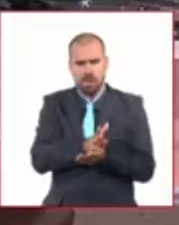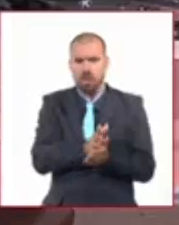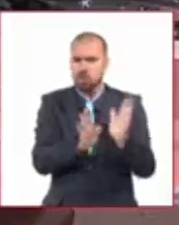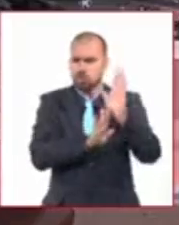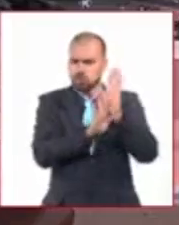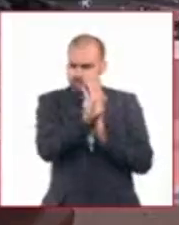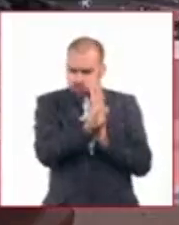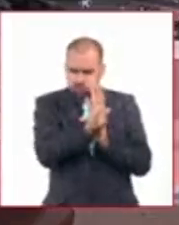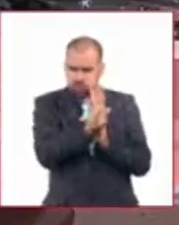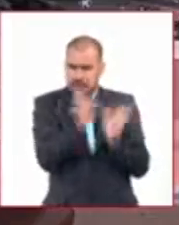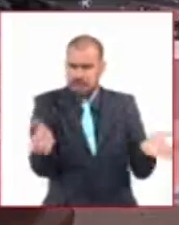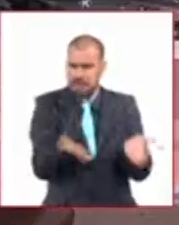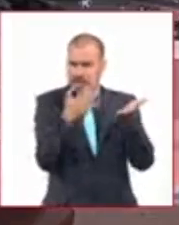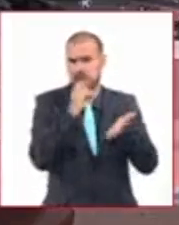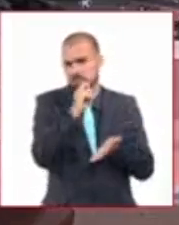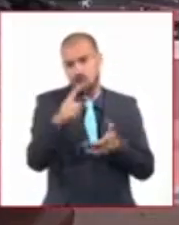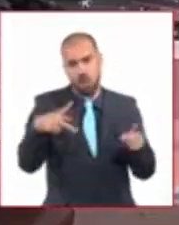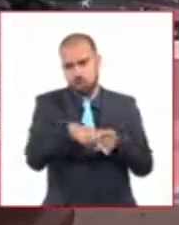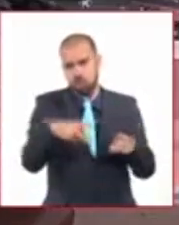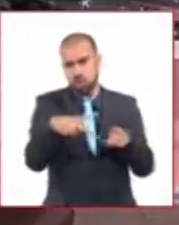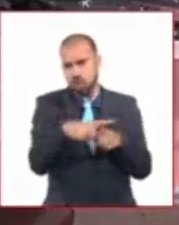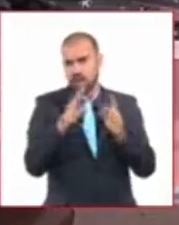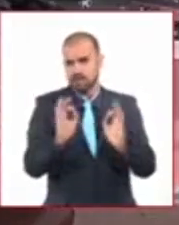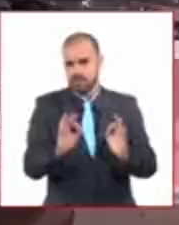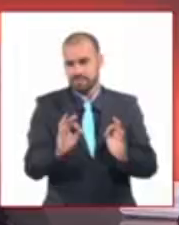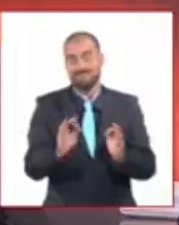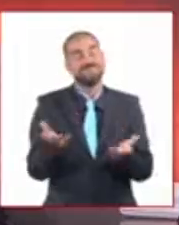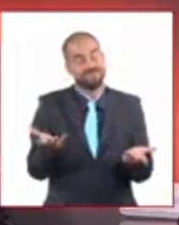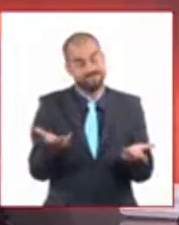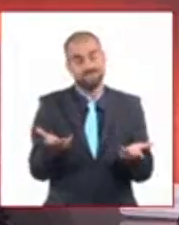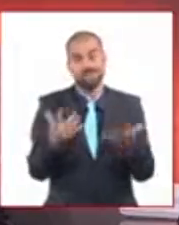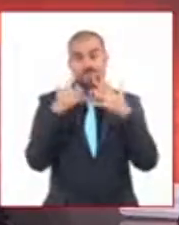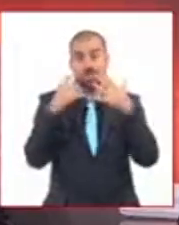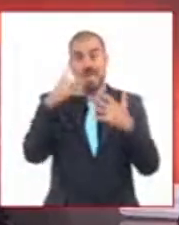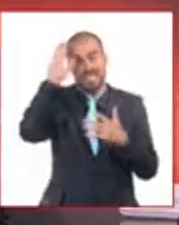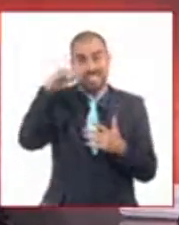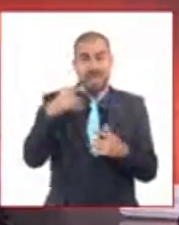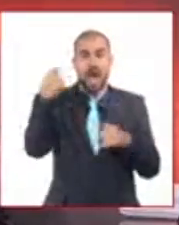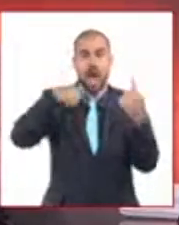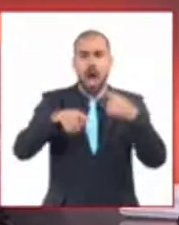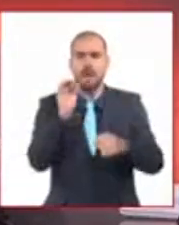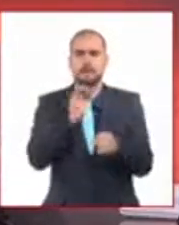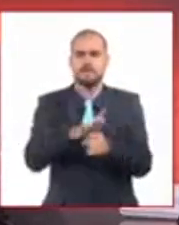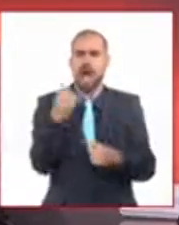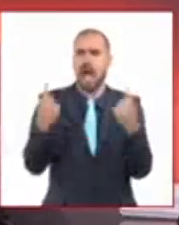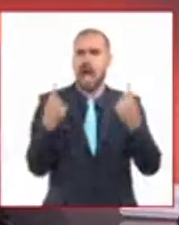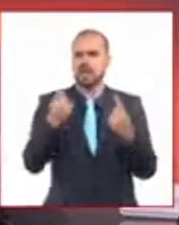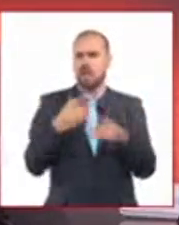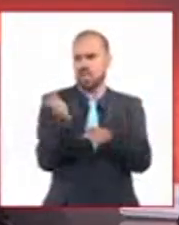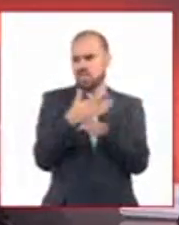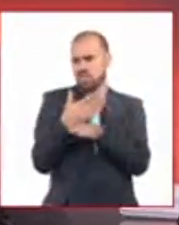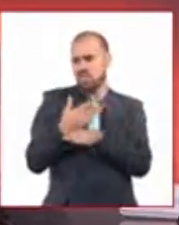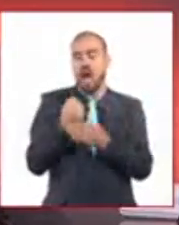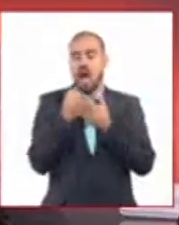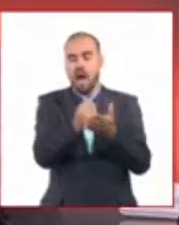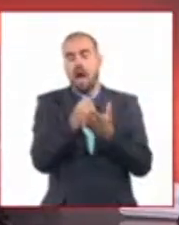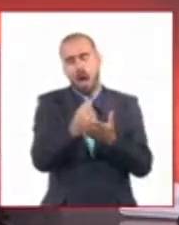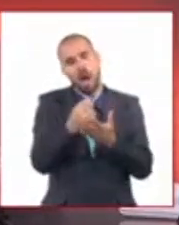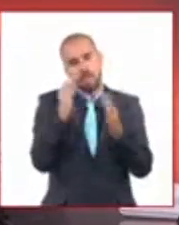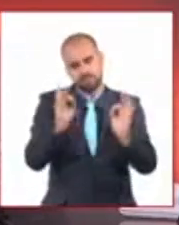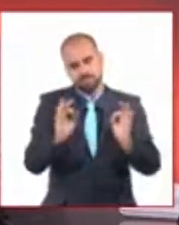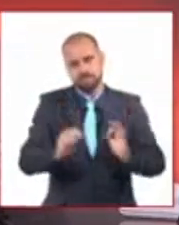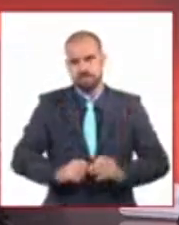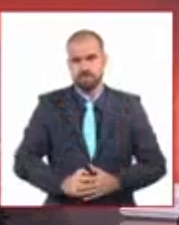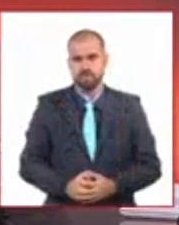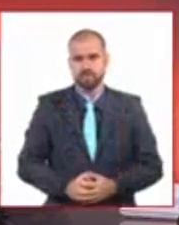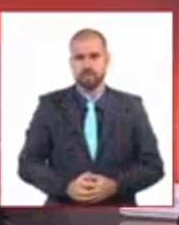y eso es algo muy importante por eso han surgido algunas alternativas que han ayudado en este sentido y lo que estamos